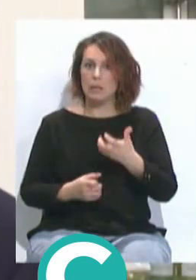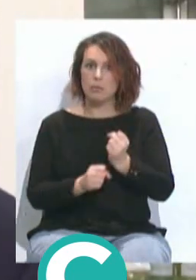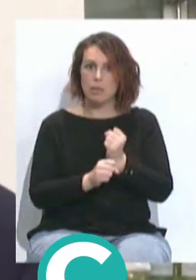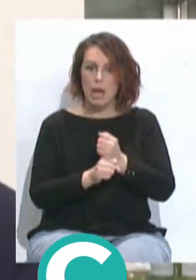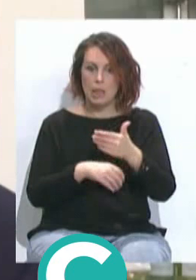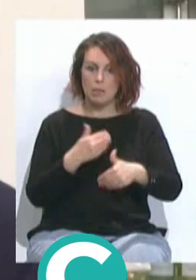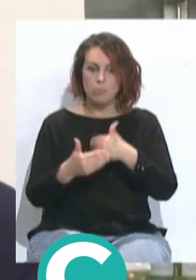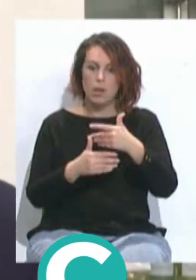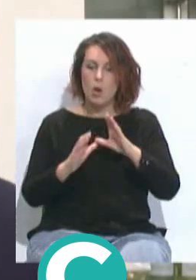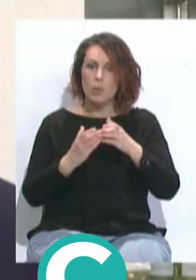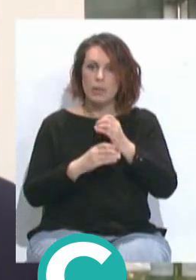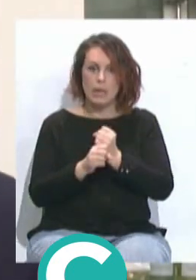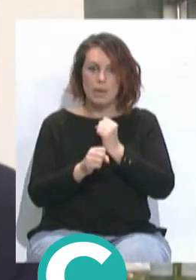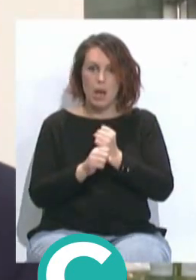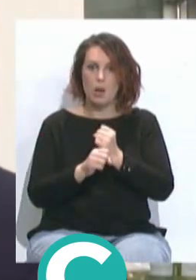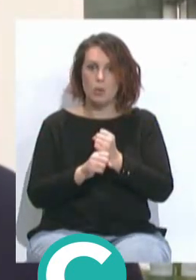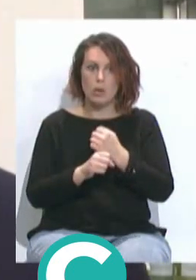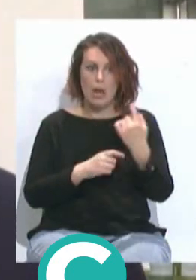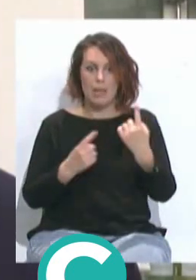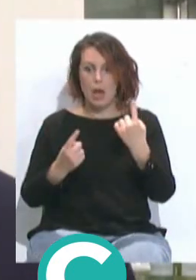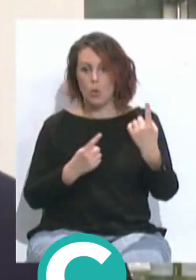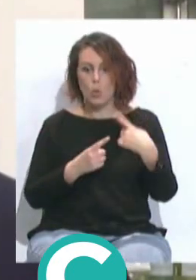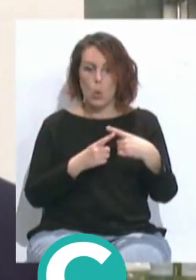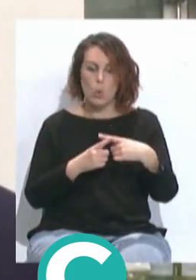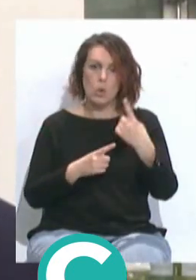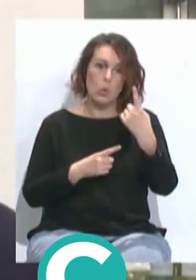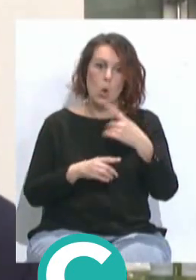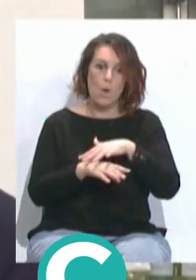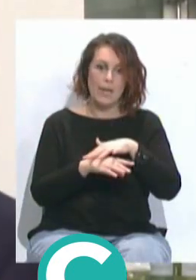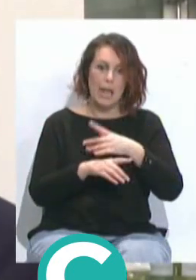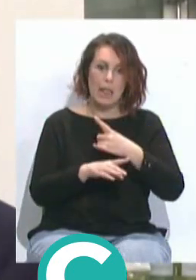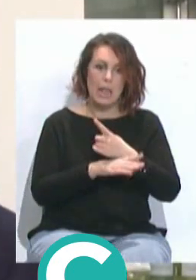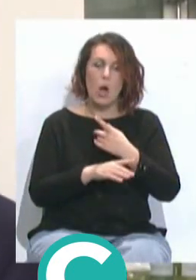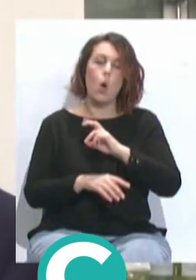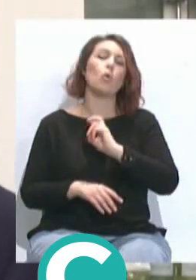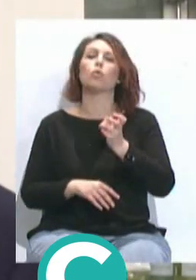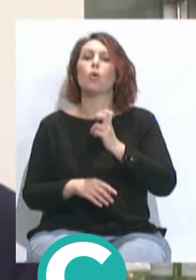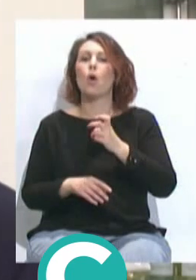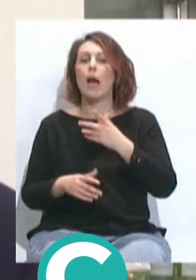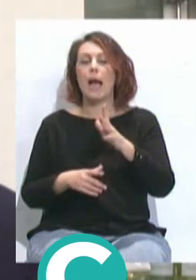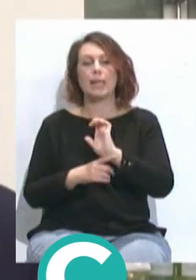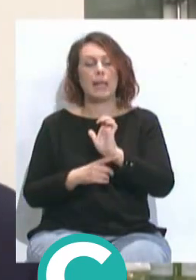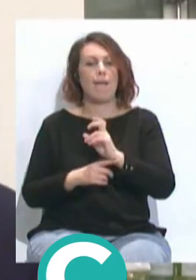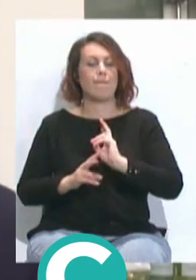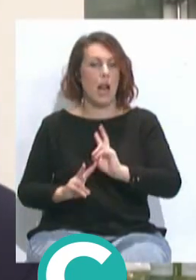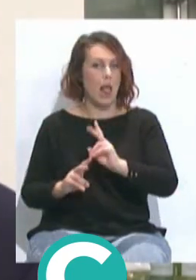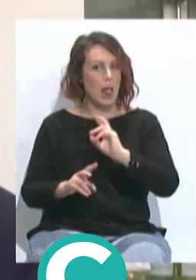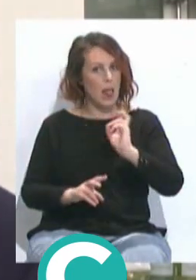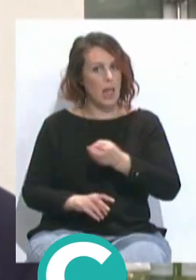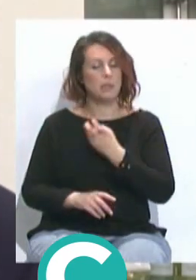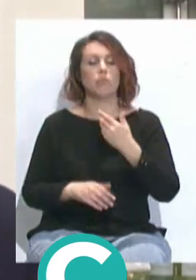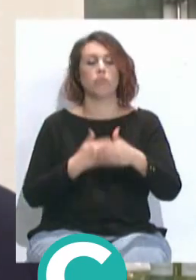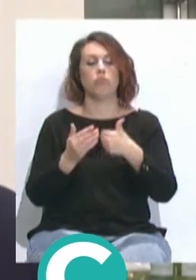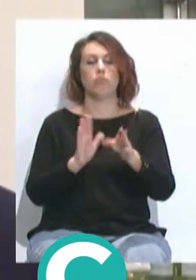trabajando sobre él, que hay grupos de trabajo que están trabajando cada uno con algunas cosas, una es la gobernanza, otro es el tema de las energías verdes y demás, y que se sigue